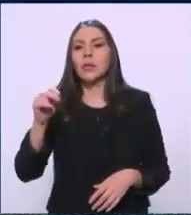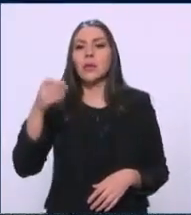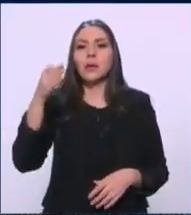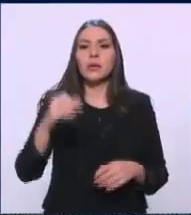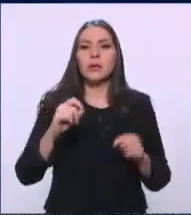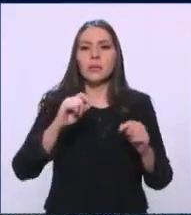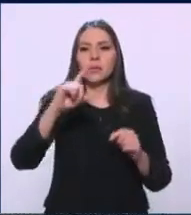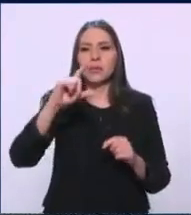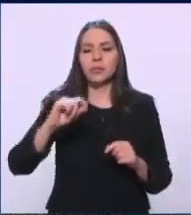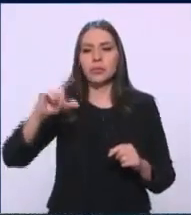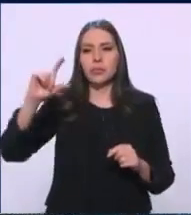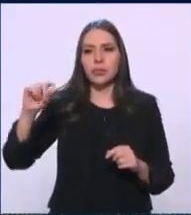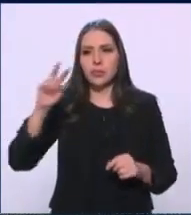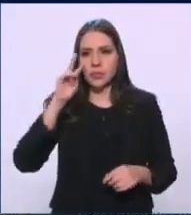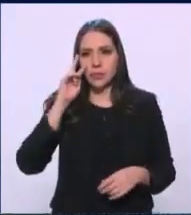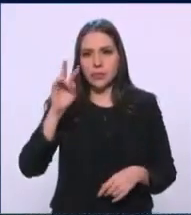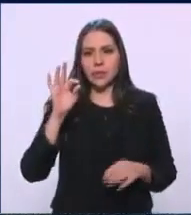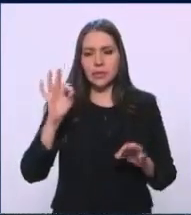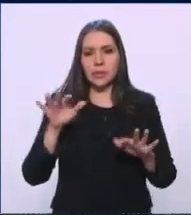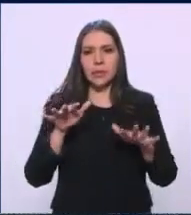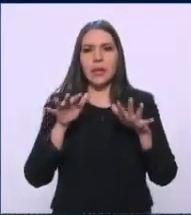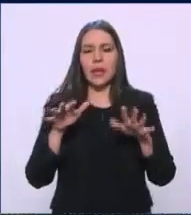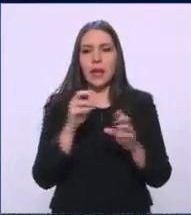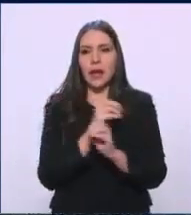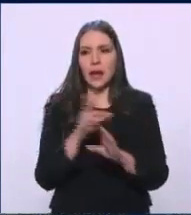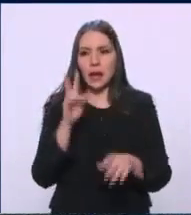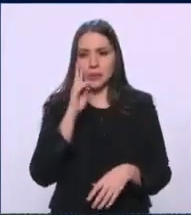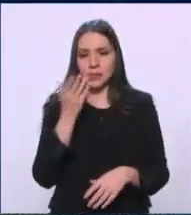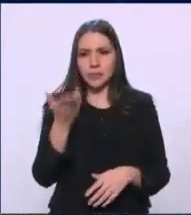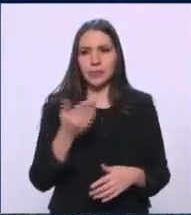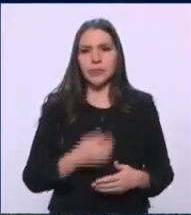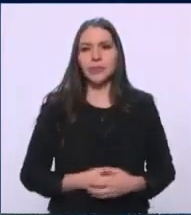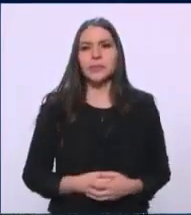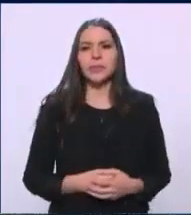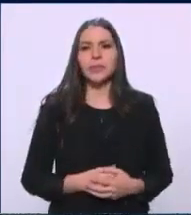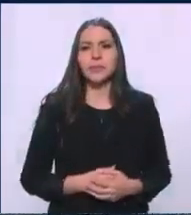que es muy emblemático, creo que es muy claro. No.